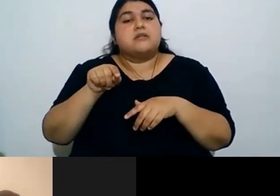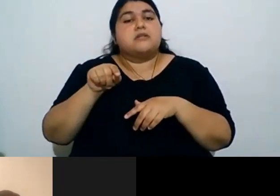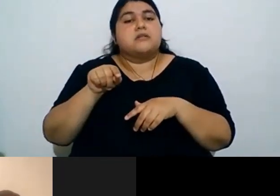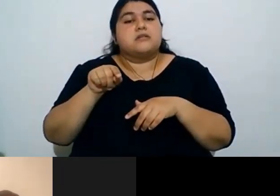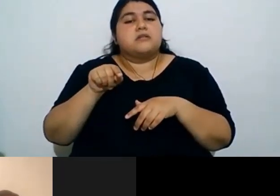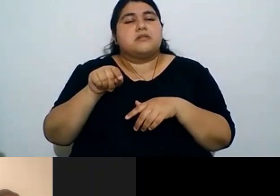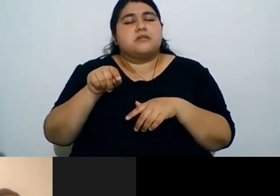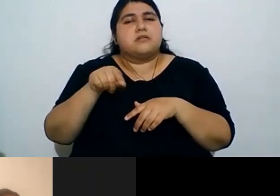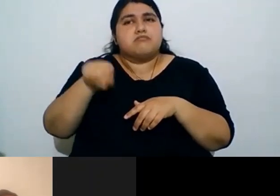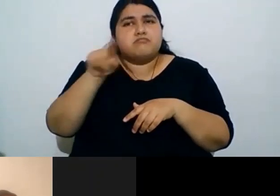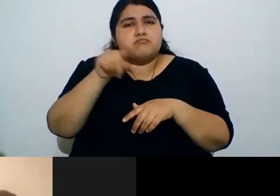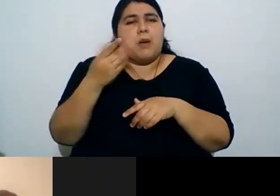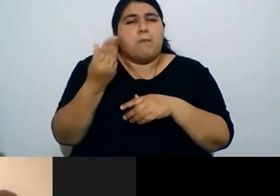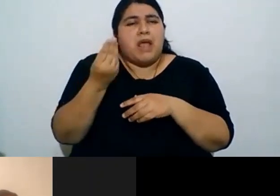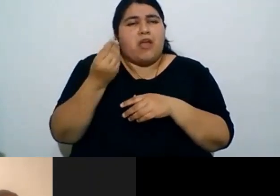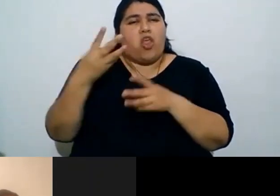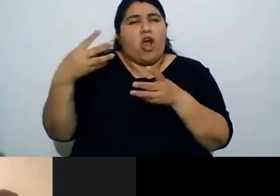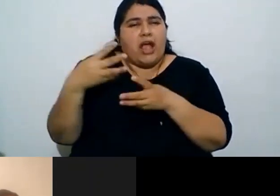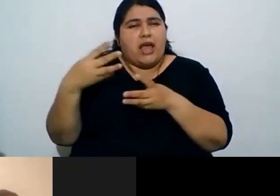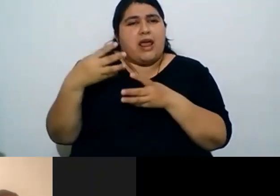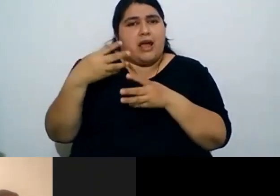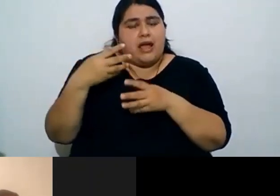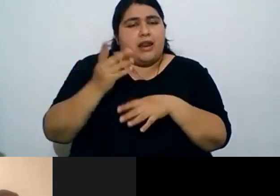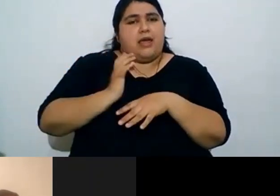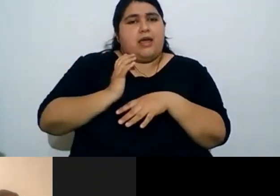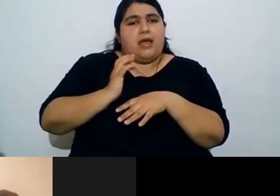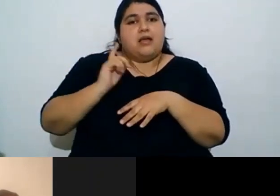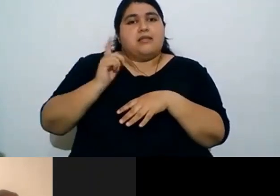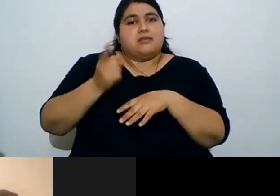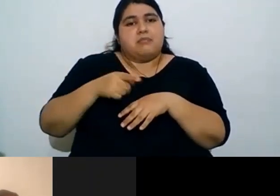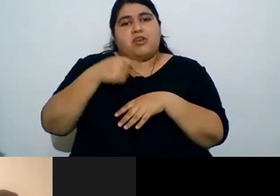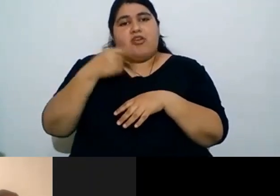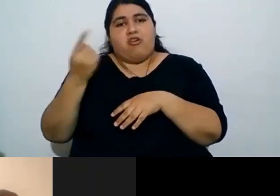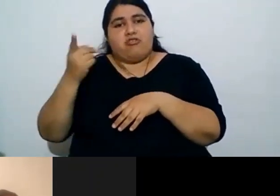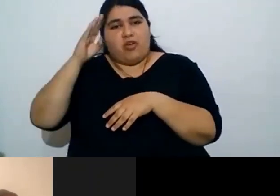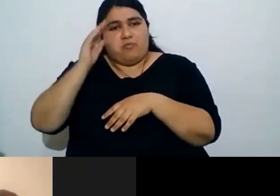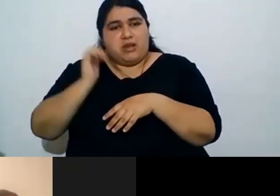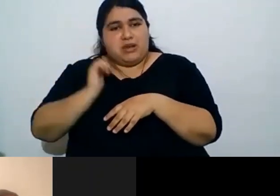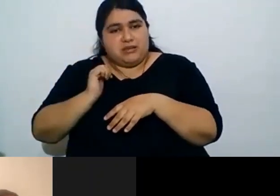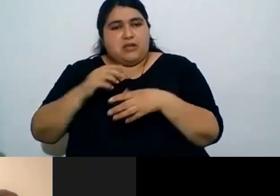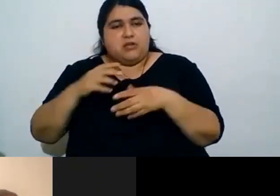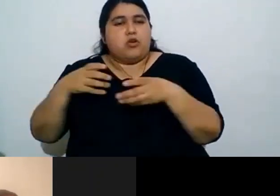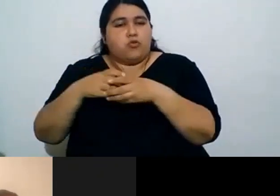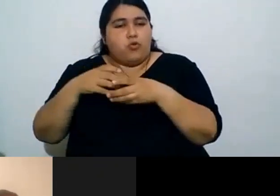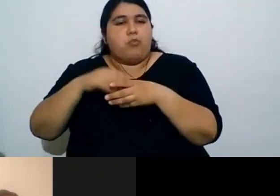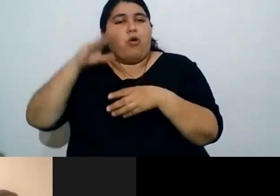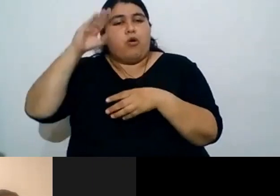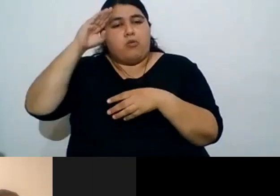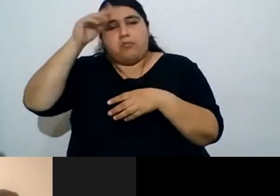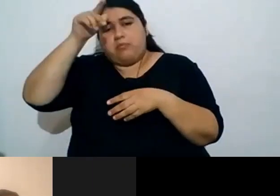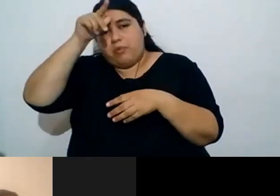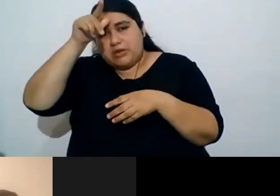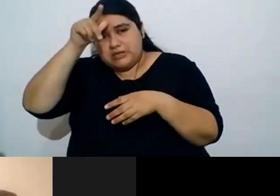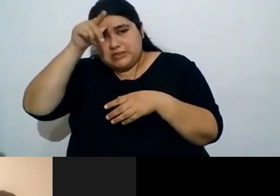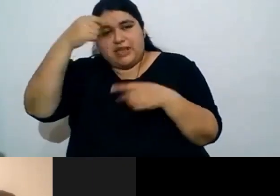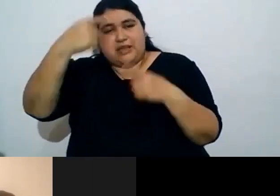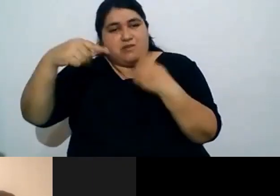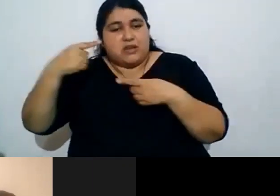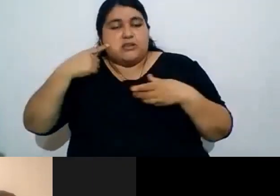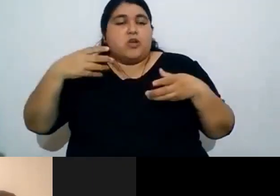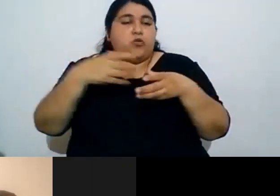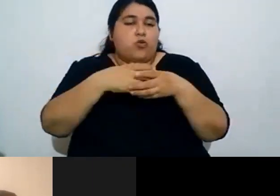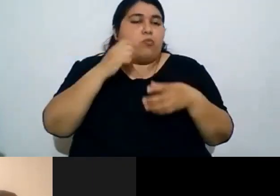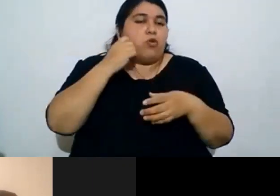terror en la guerra, aparecen también los militares, fuerzas armadas, policiales y de las guerrillas